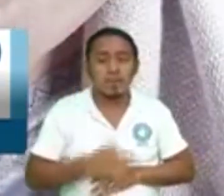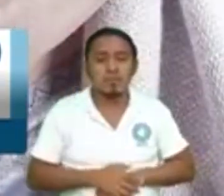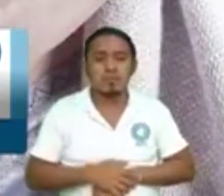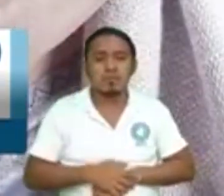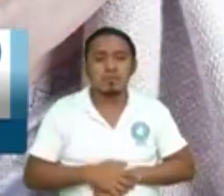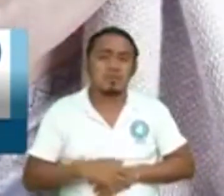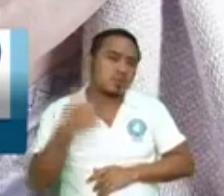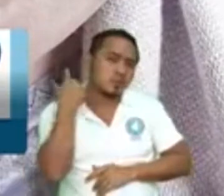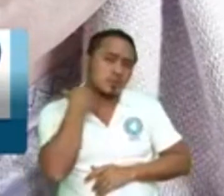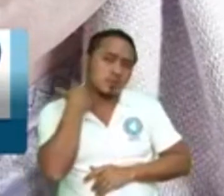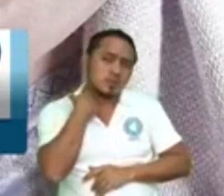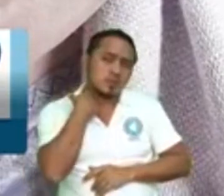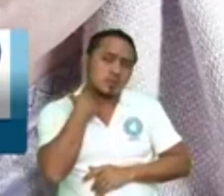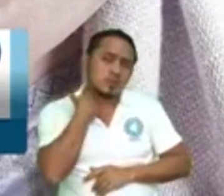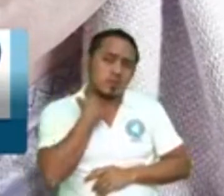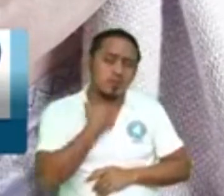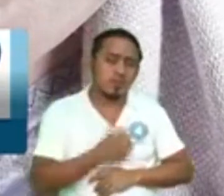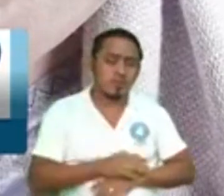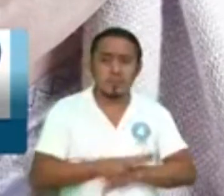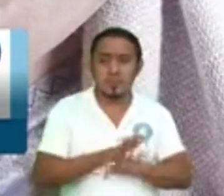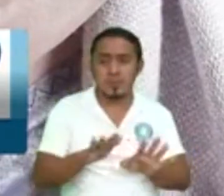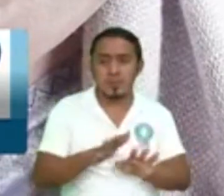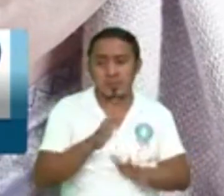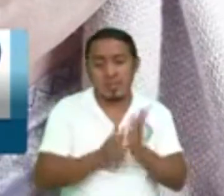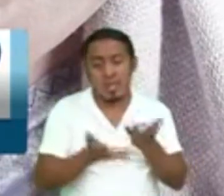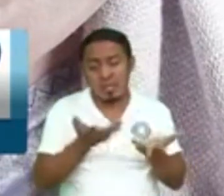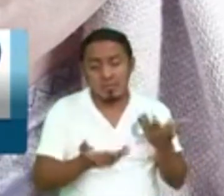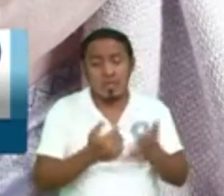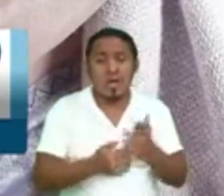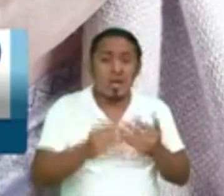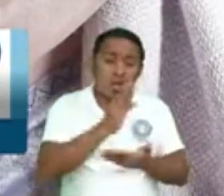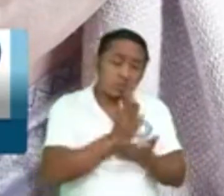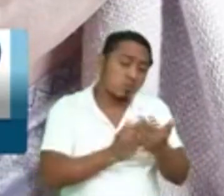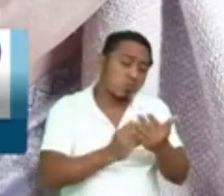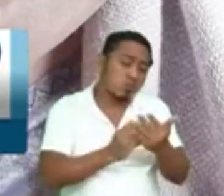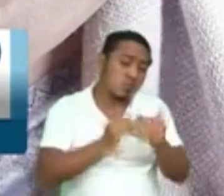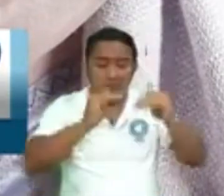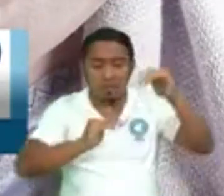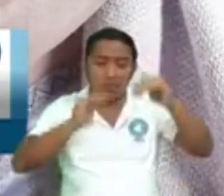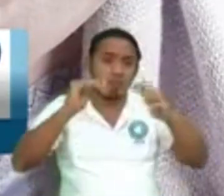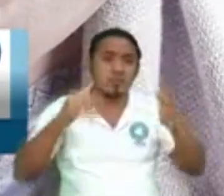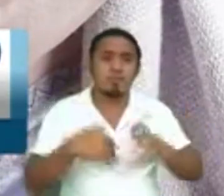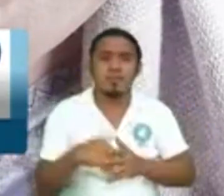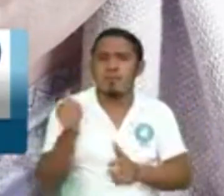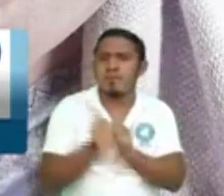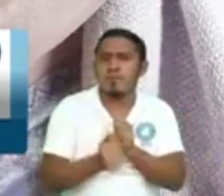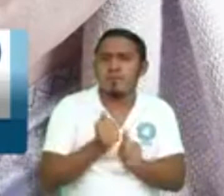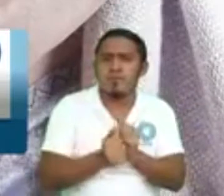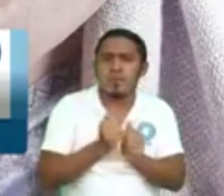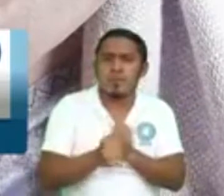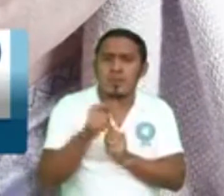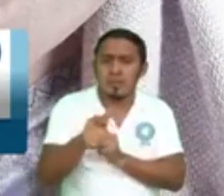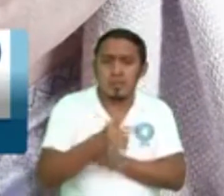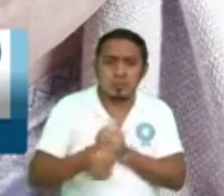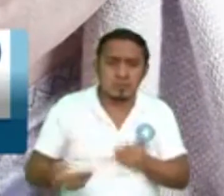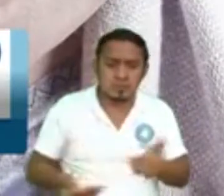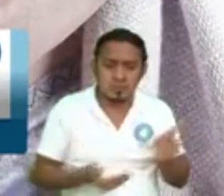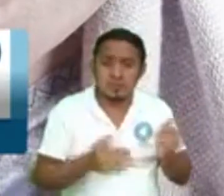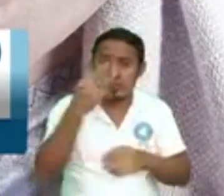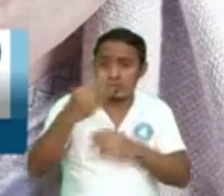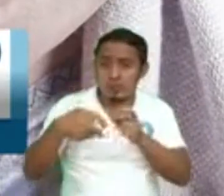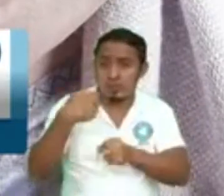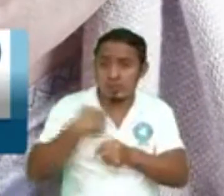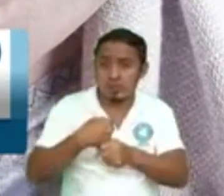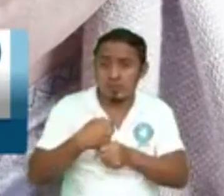todo sale sin nada, puede haber siempre sus alteraciones en un futuro. ¿Y qué afectaciones puede tener ese niño durante esos 3 años